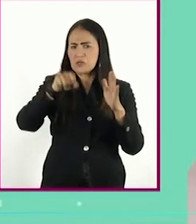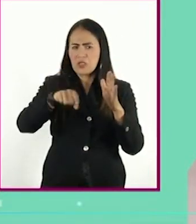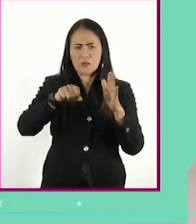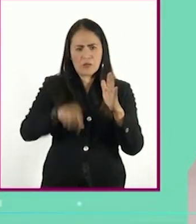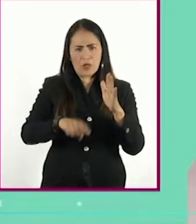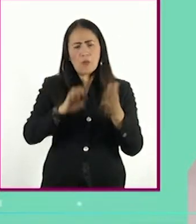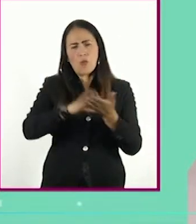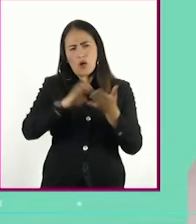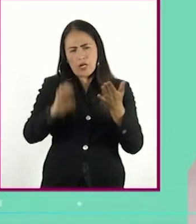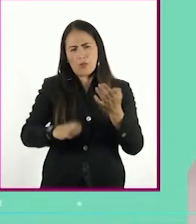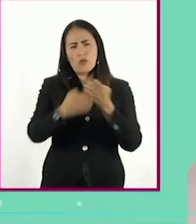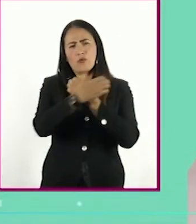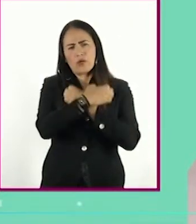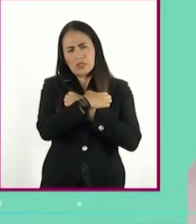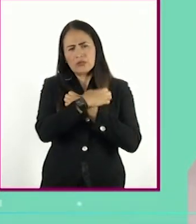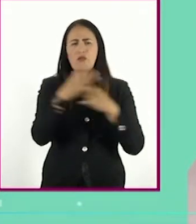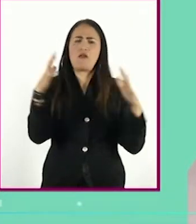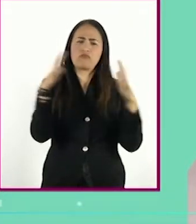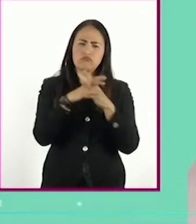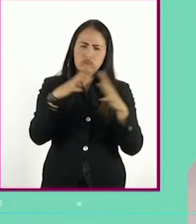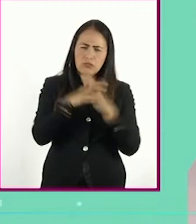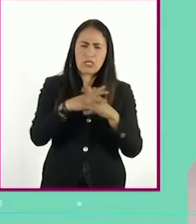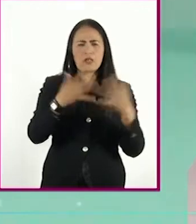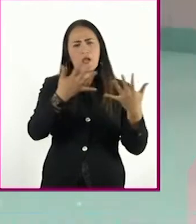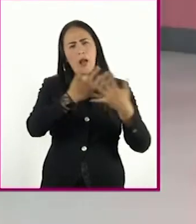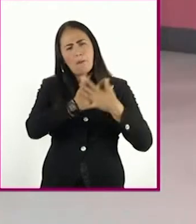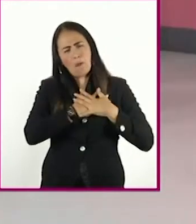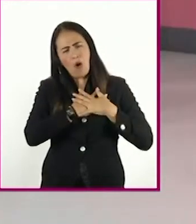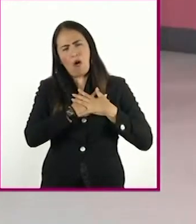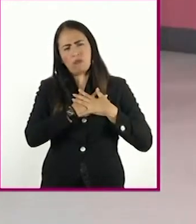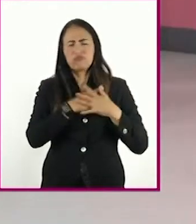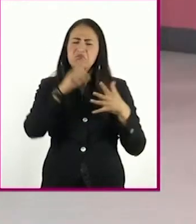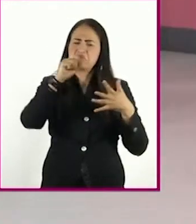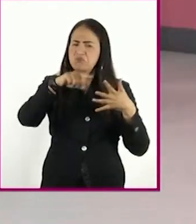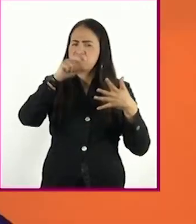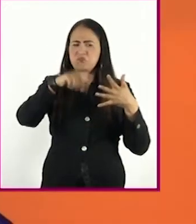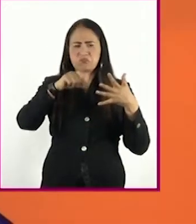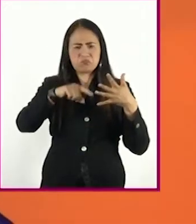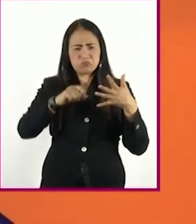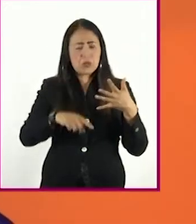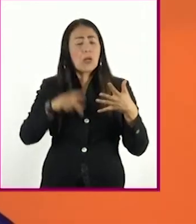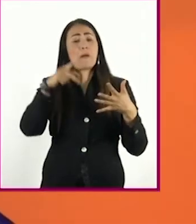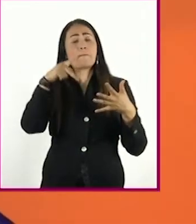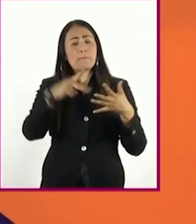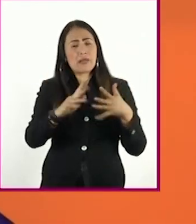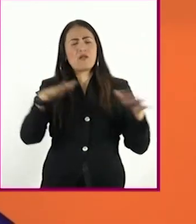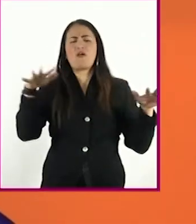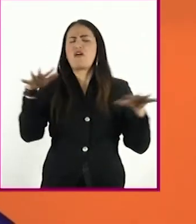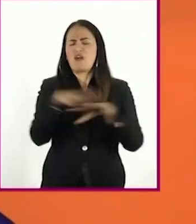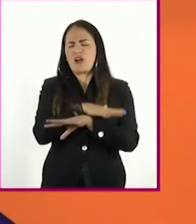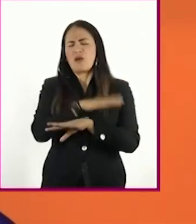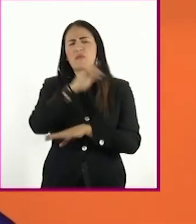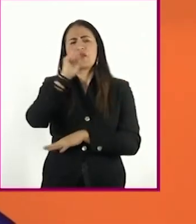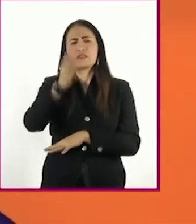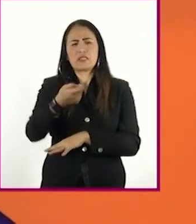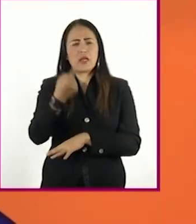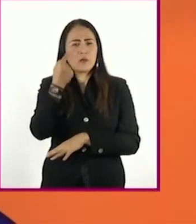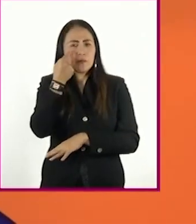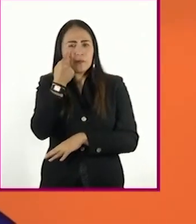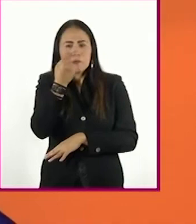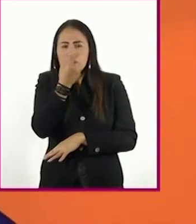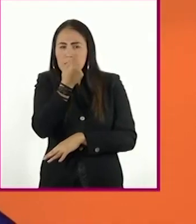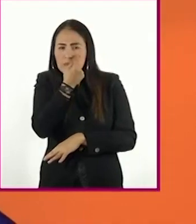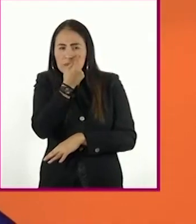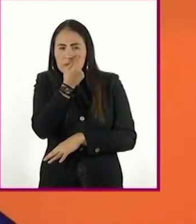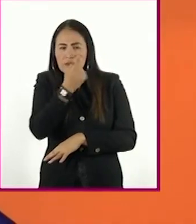ejemplo, la educación, la guerra, el amor, etc. Lo que realmente cambia es la forma como